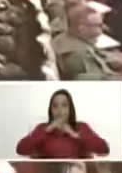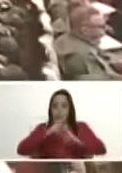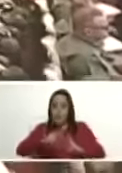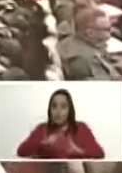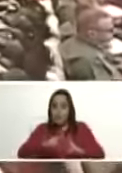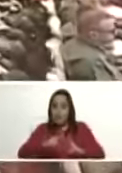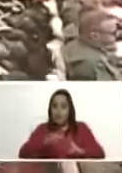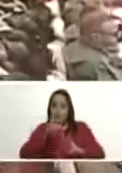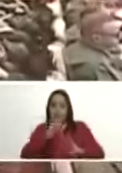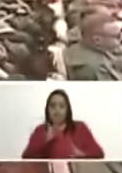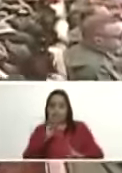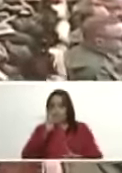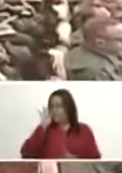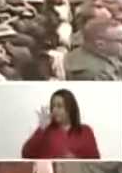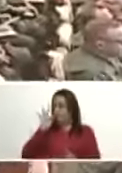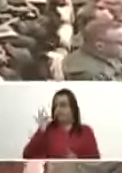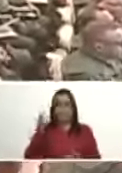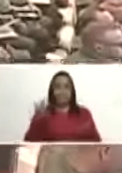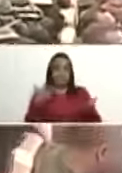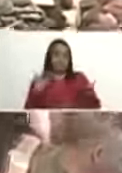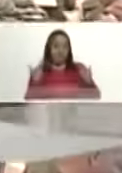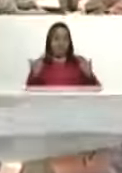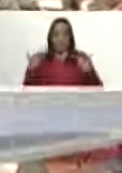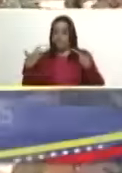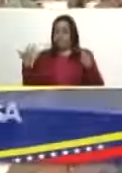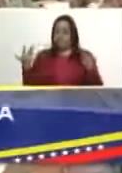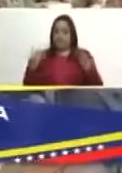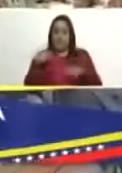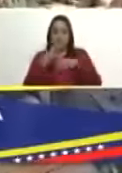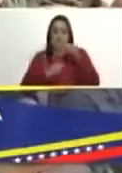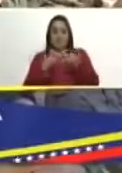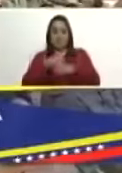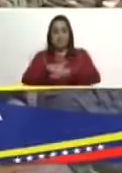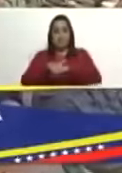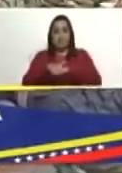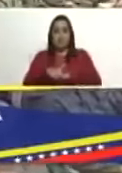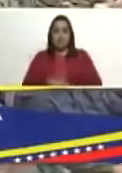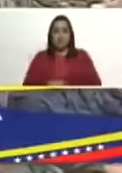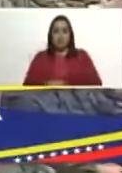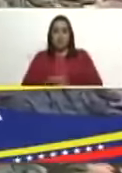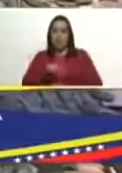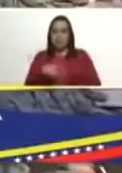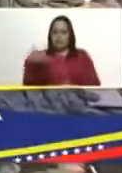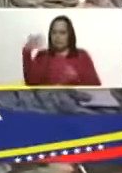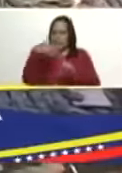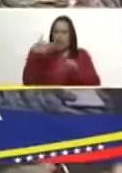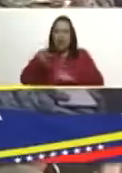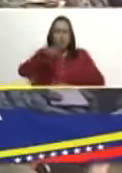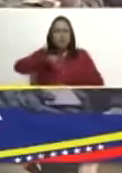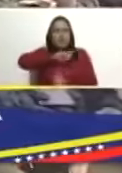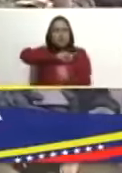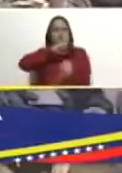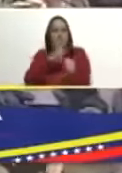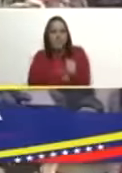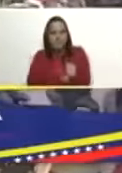la arrogancia, la petulancia, la prepotencia, la amenaza del uso de la